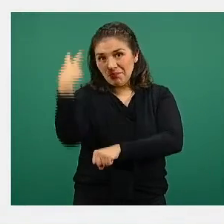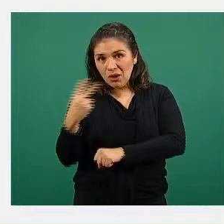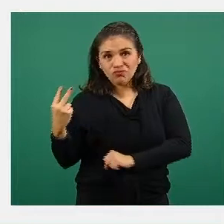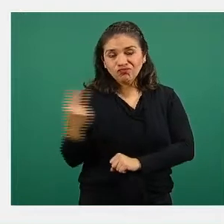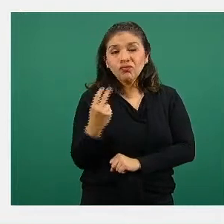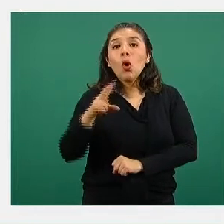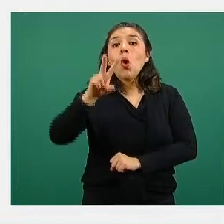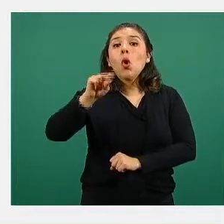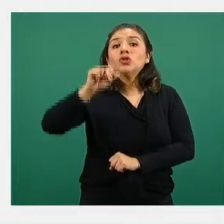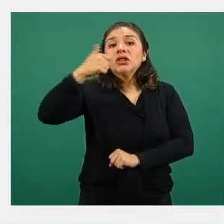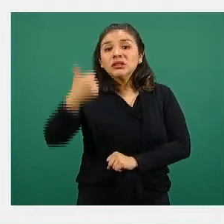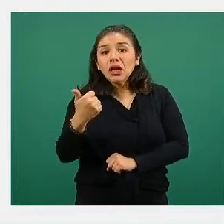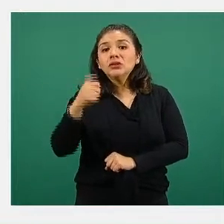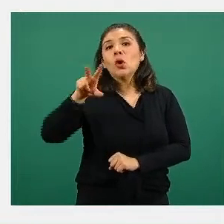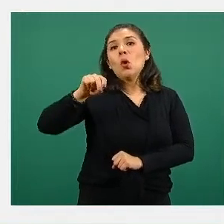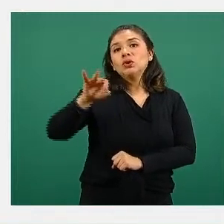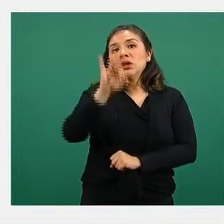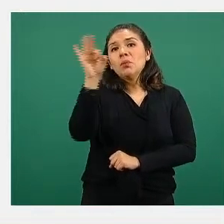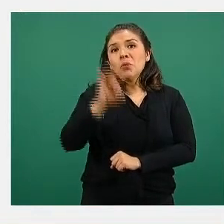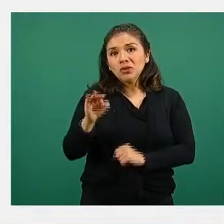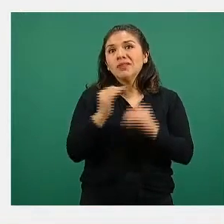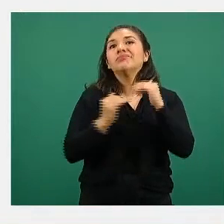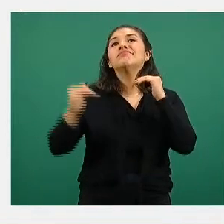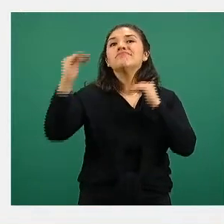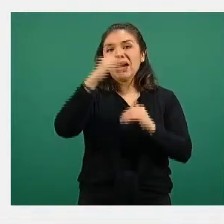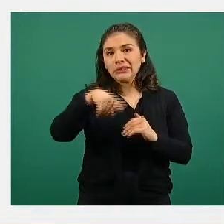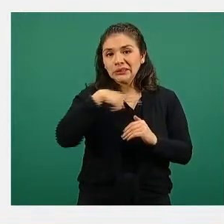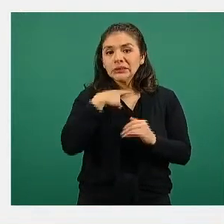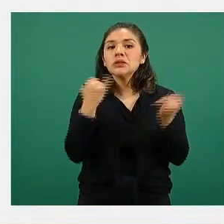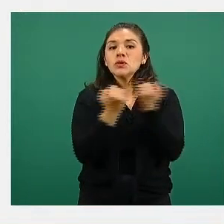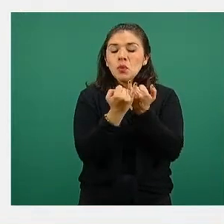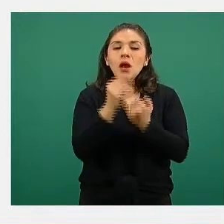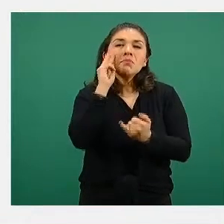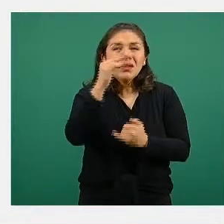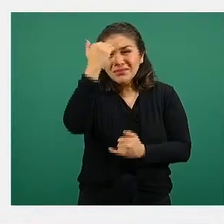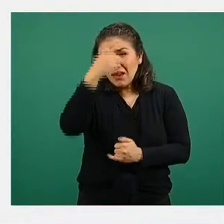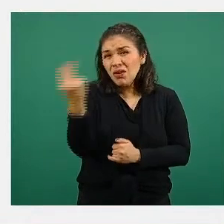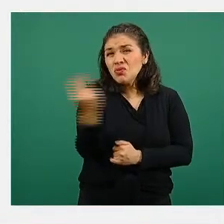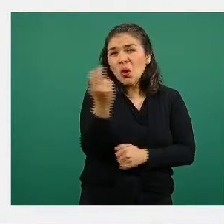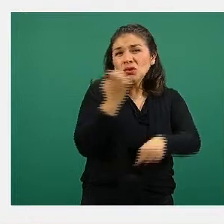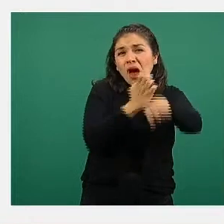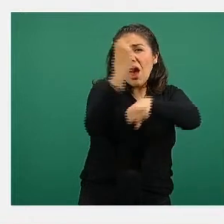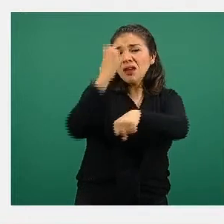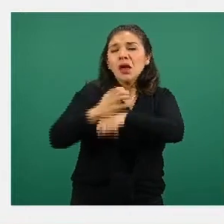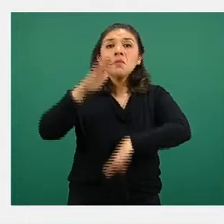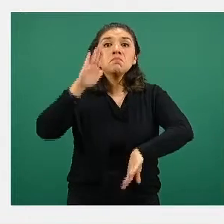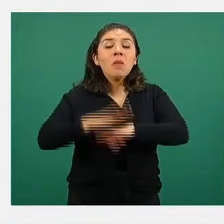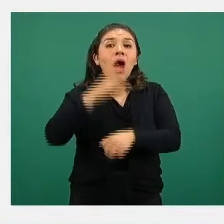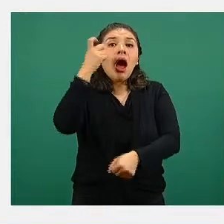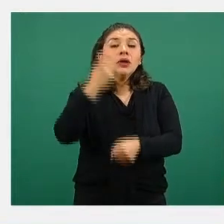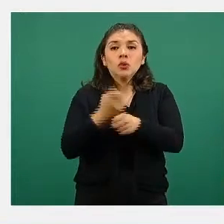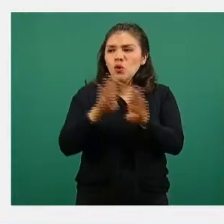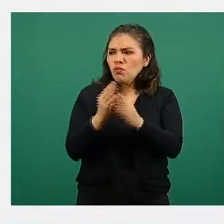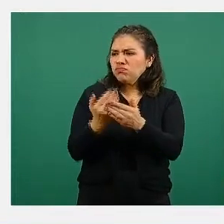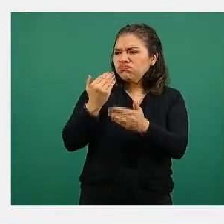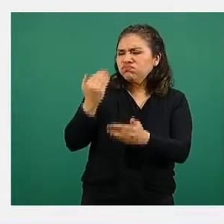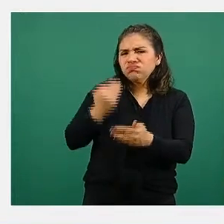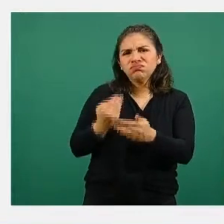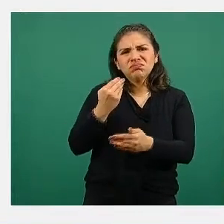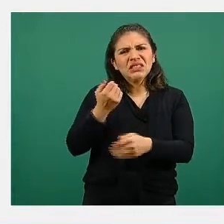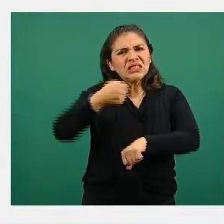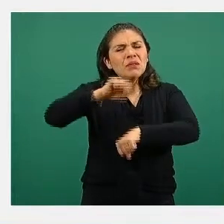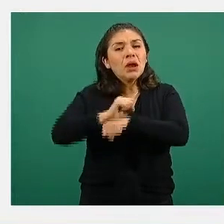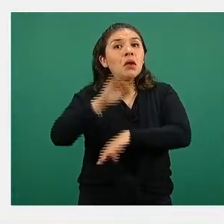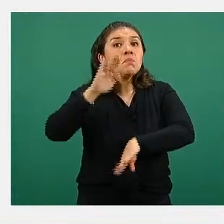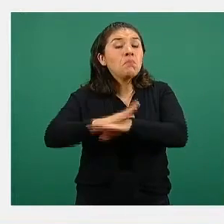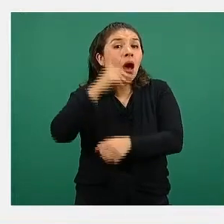con 86 y 80% respectivamente. Como sabemos, son las entidades que, además de estar en las últimas semanas en el